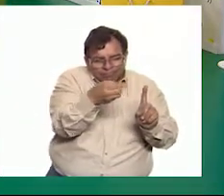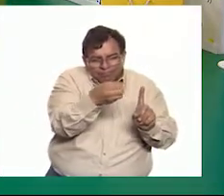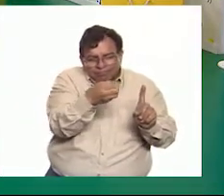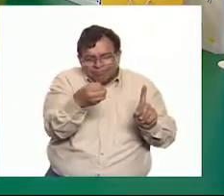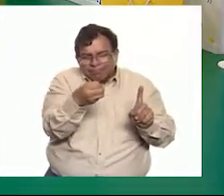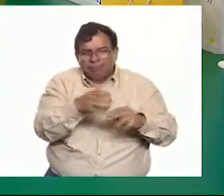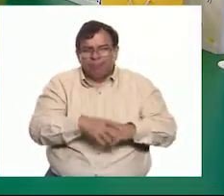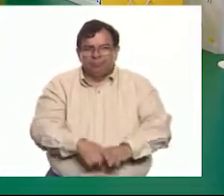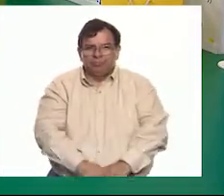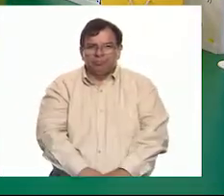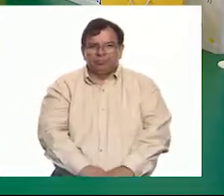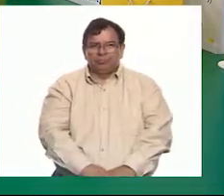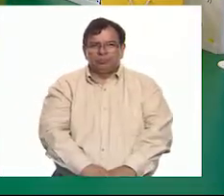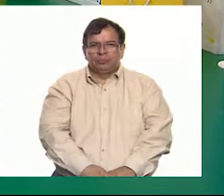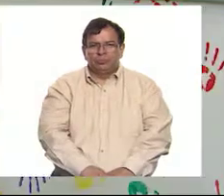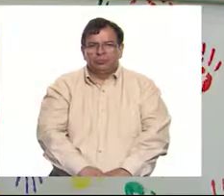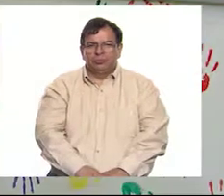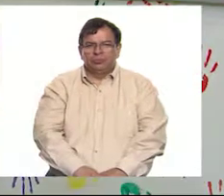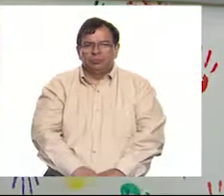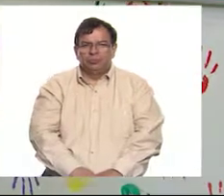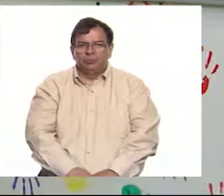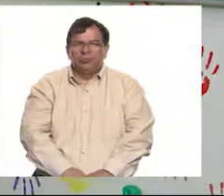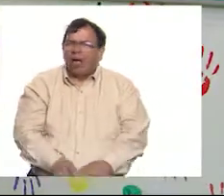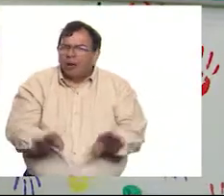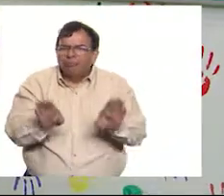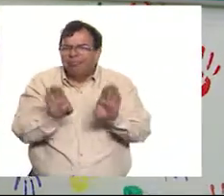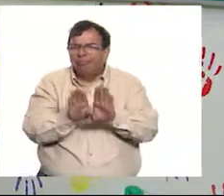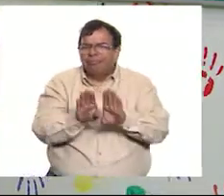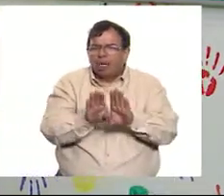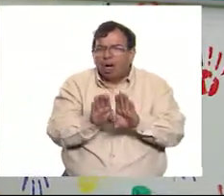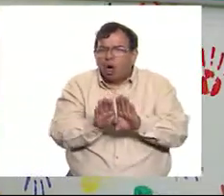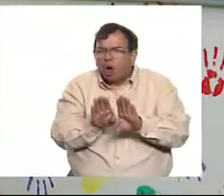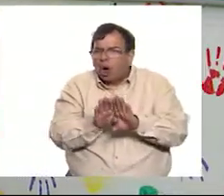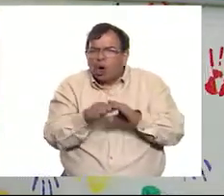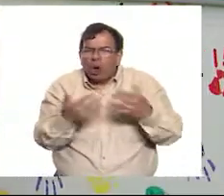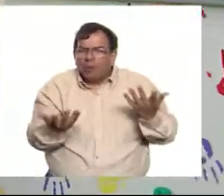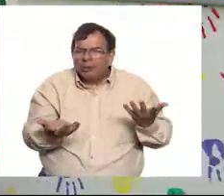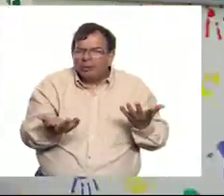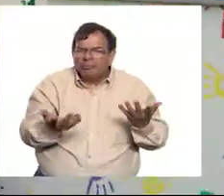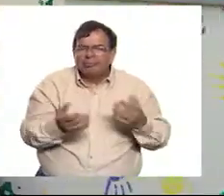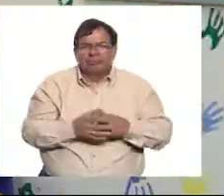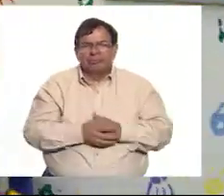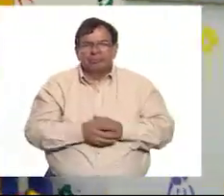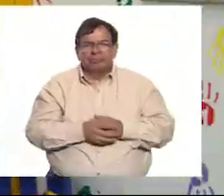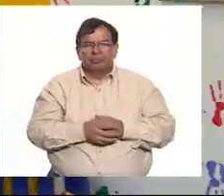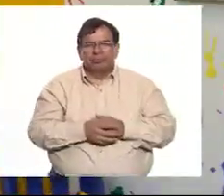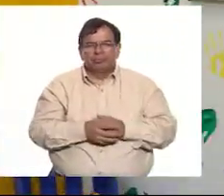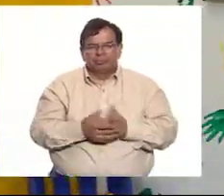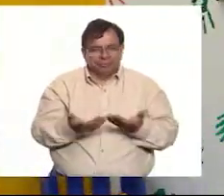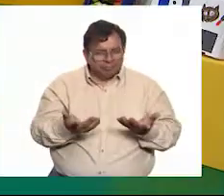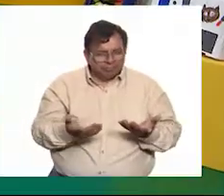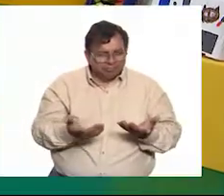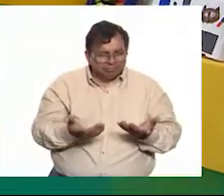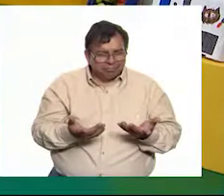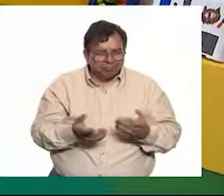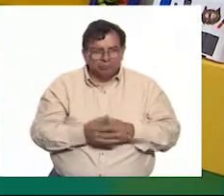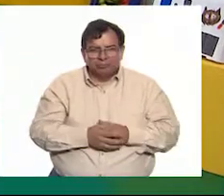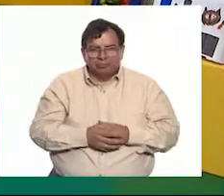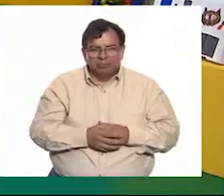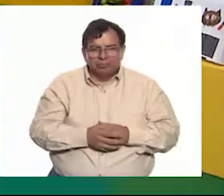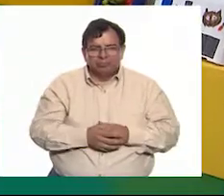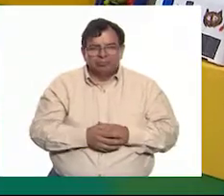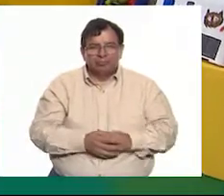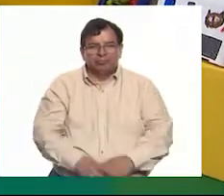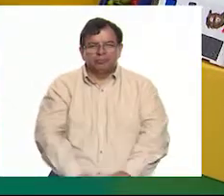sí. A ver, ¿cómo lo vamos a hacer? Pues mira, ¿qué te parece si por aquí